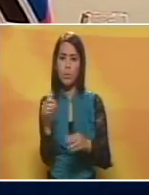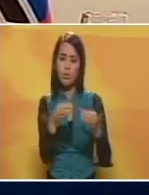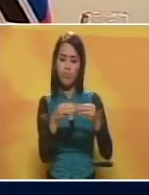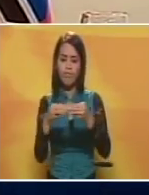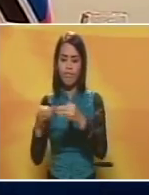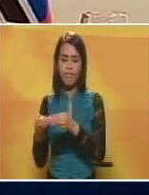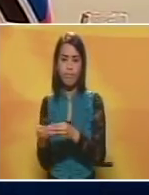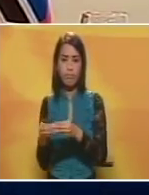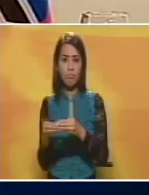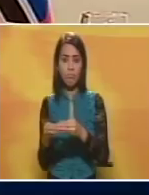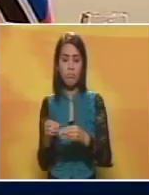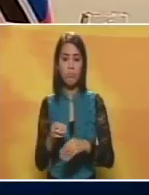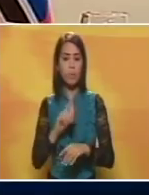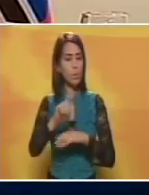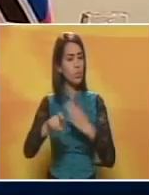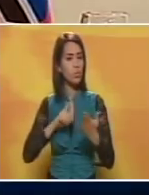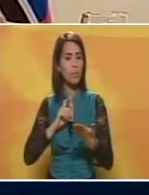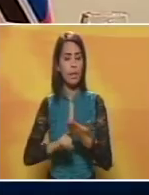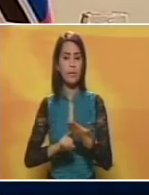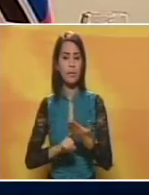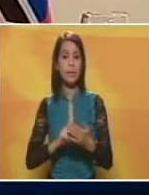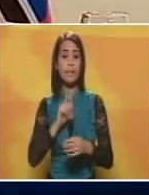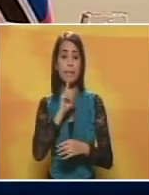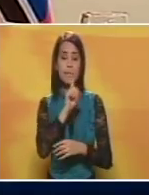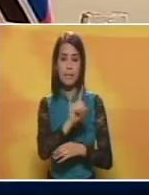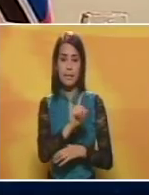juntas. Esto nos da un total de